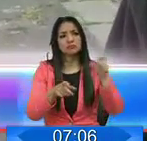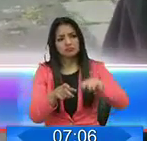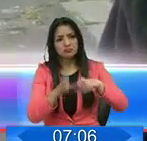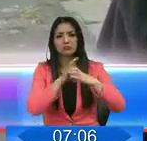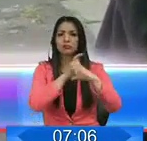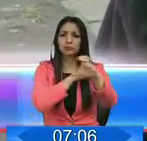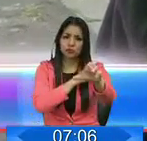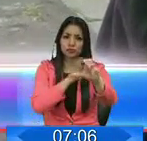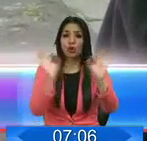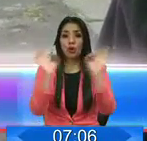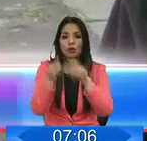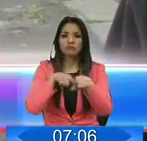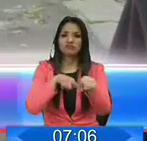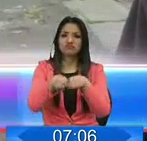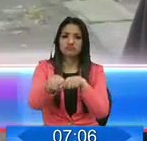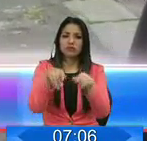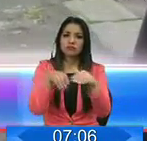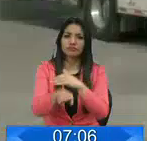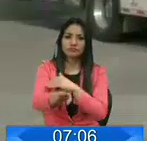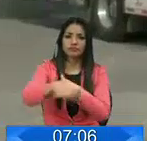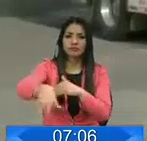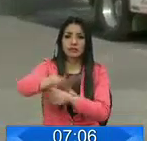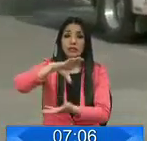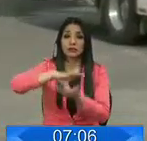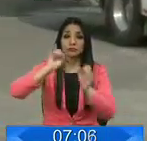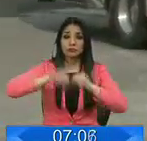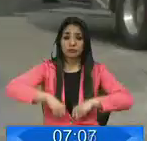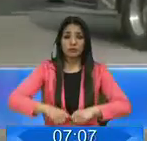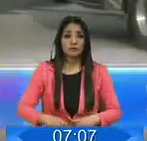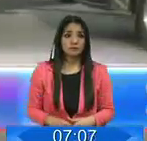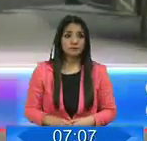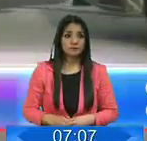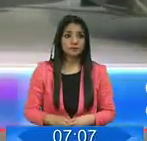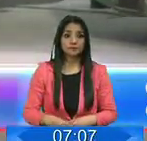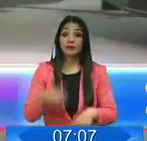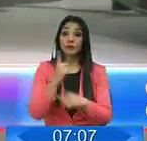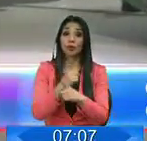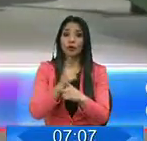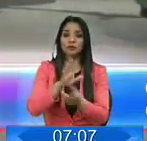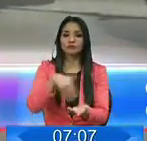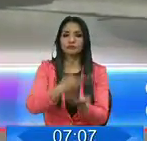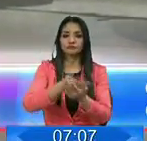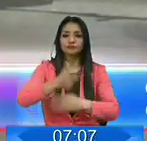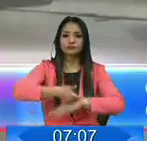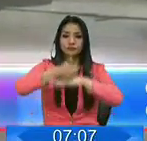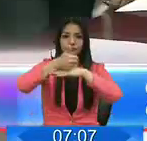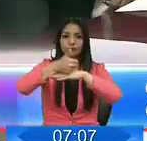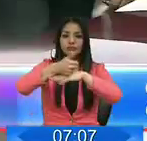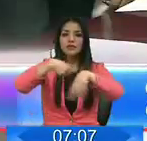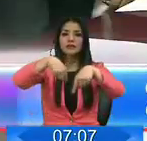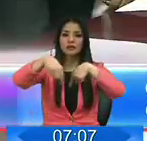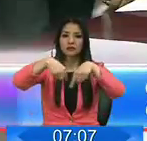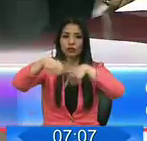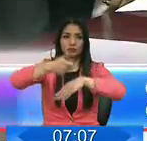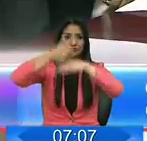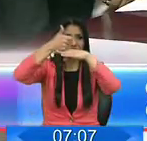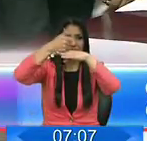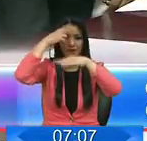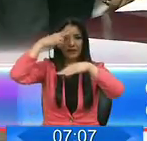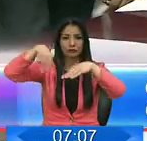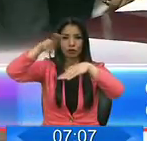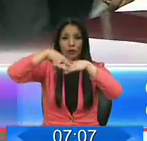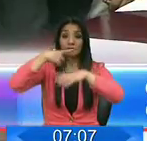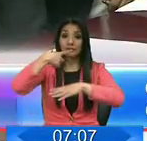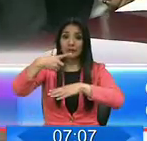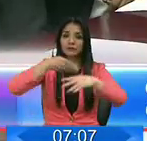sea necesario el ingreso hasta la ciudad. Planteadas estas interrogantes, llegamos hasta la Agencia Nacional de Tránsito. Ellos nos señalan que las operadoras que